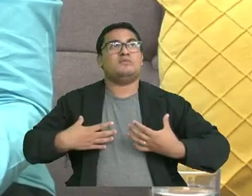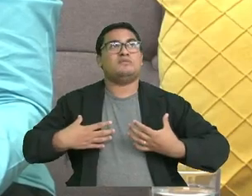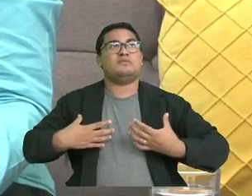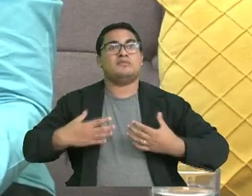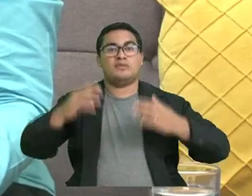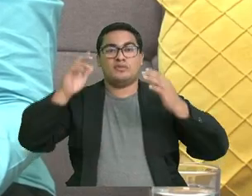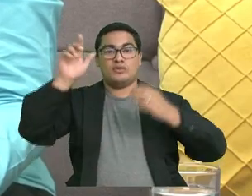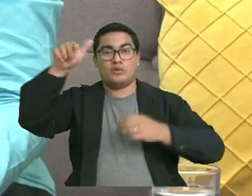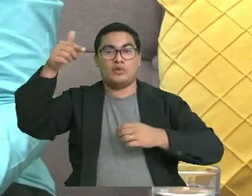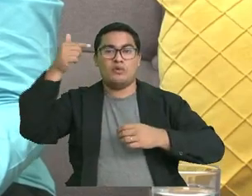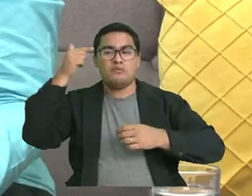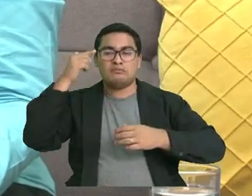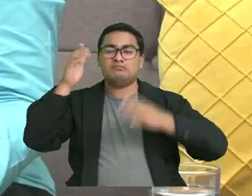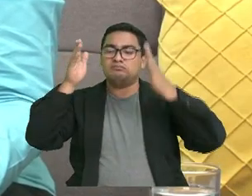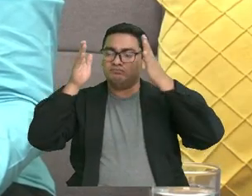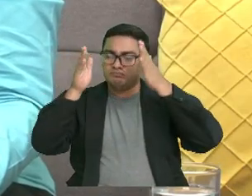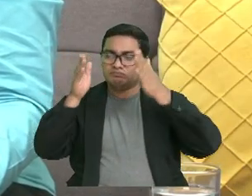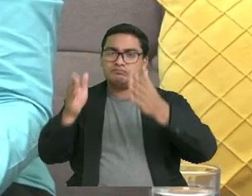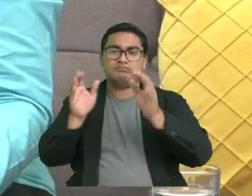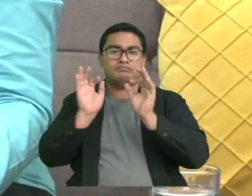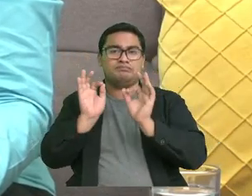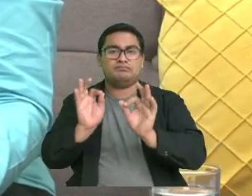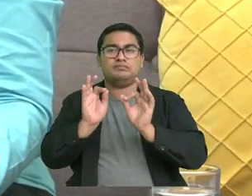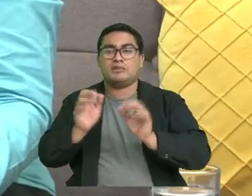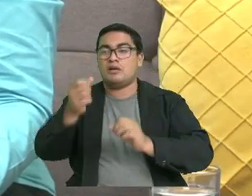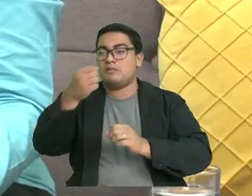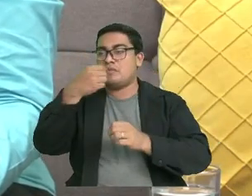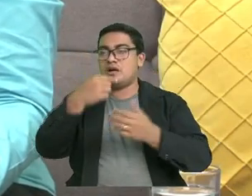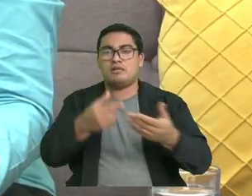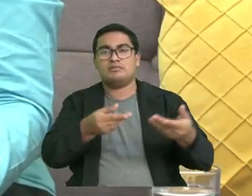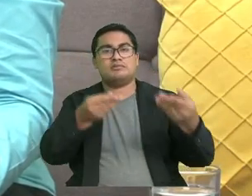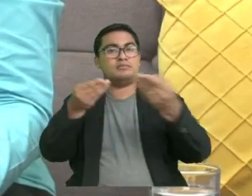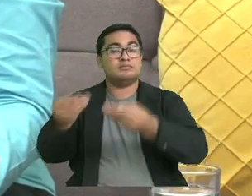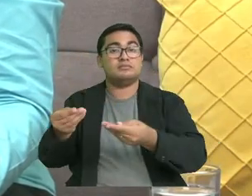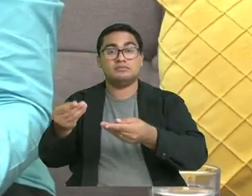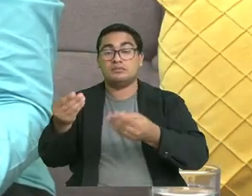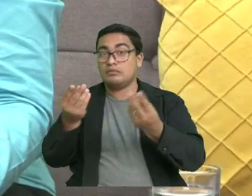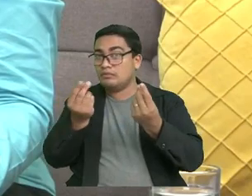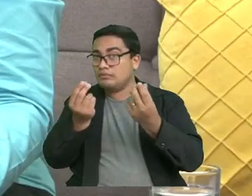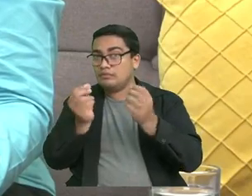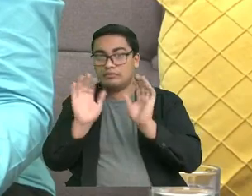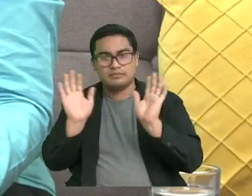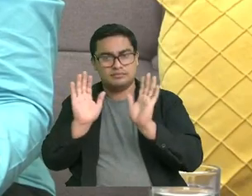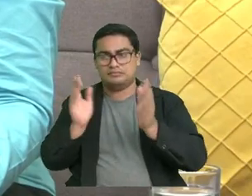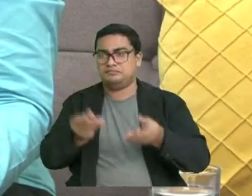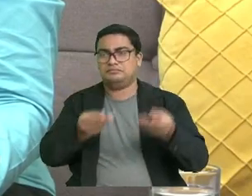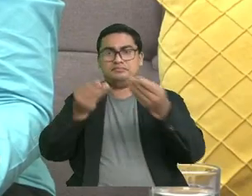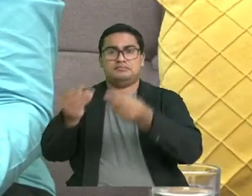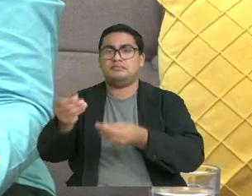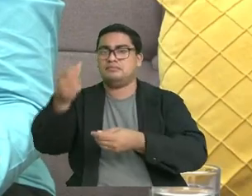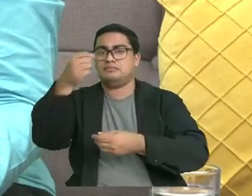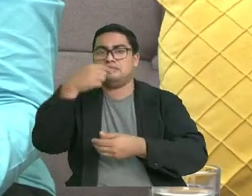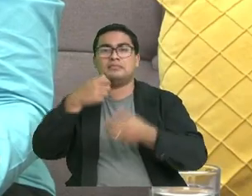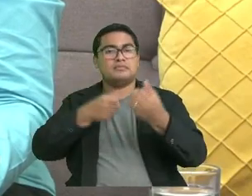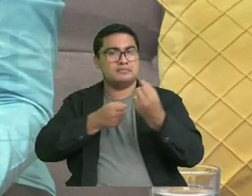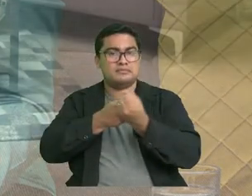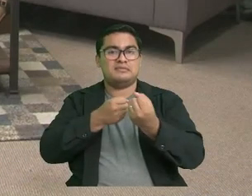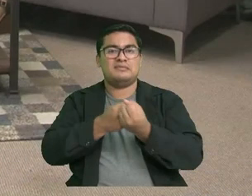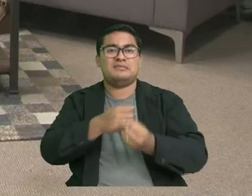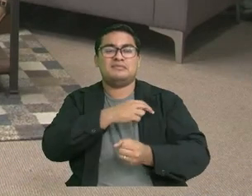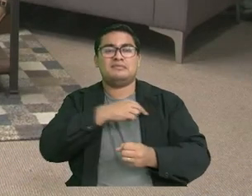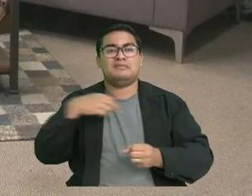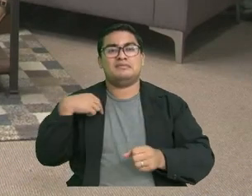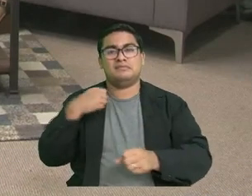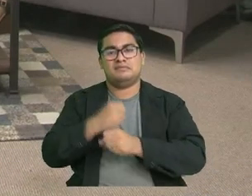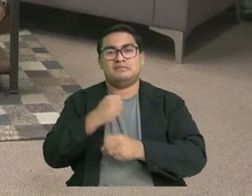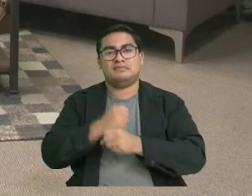Nuestro gobierno te brinda ese medicamento totalmente gratis. Y además respaldado por un quehacer y un